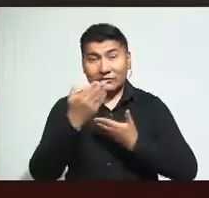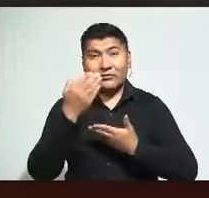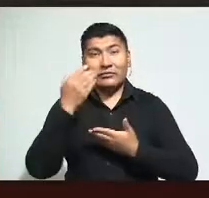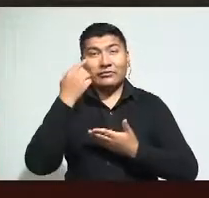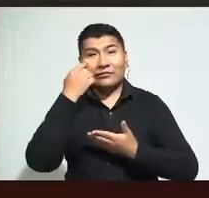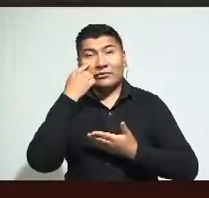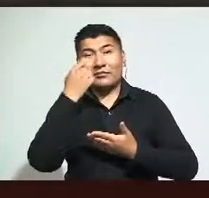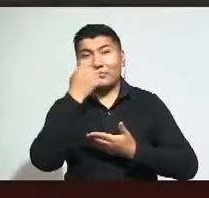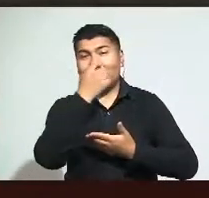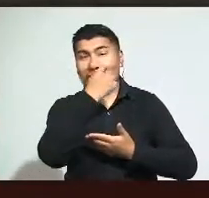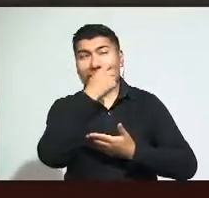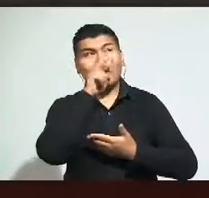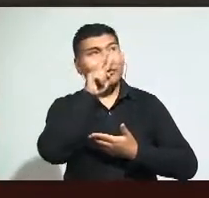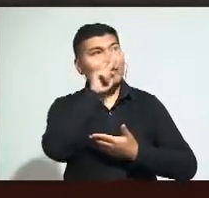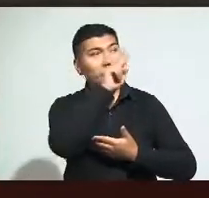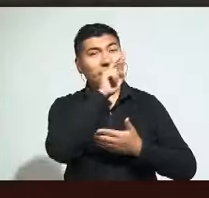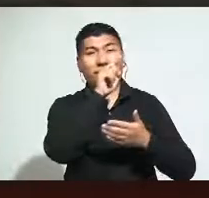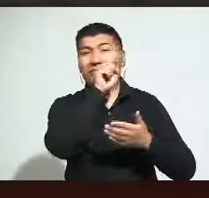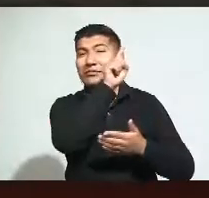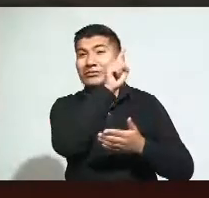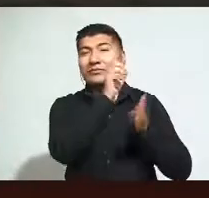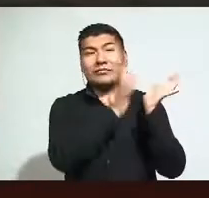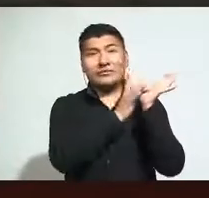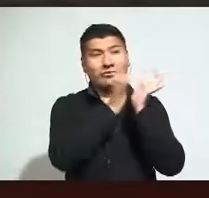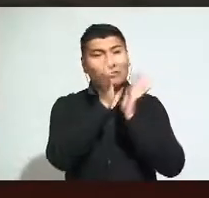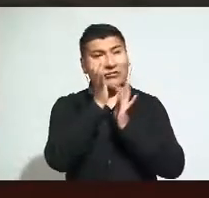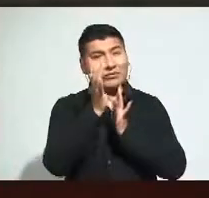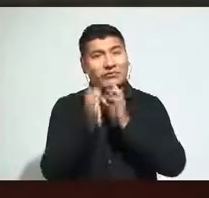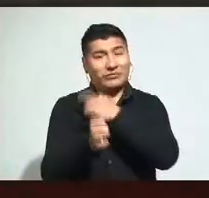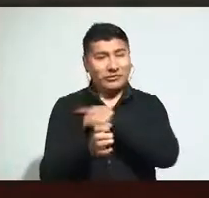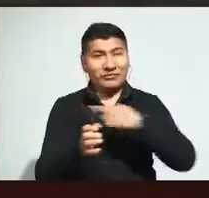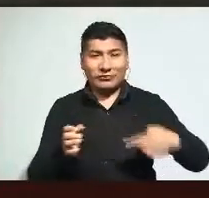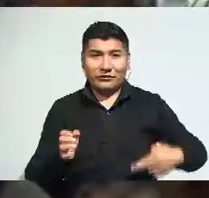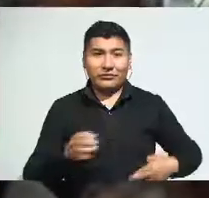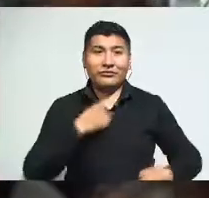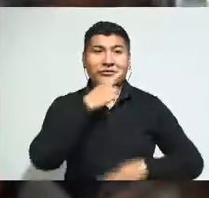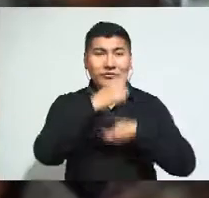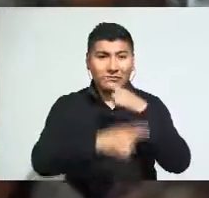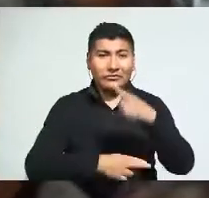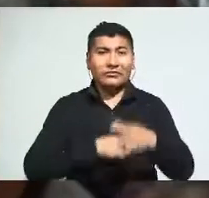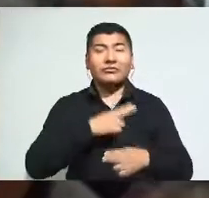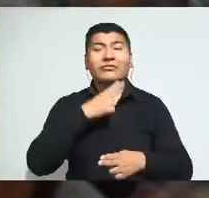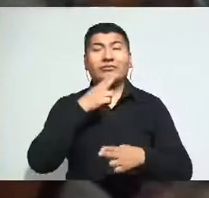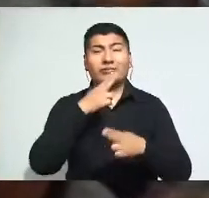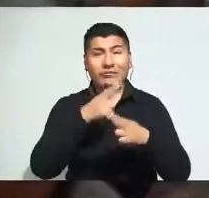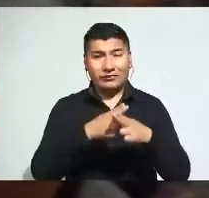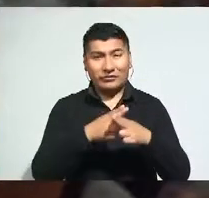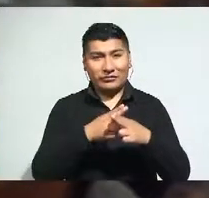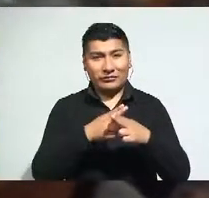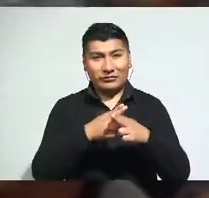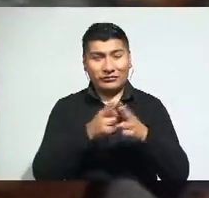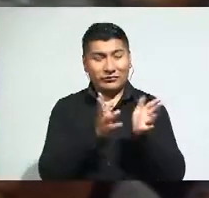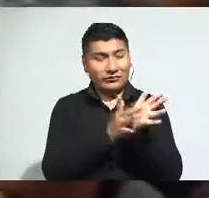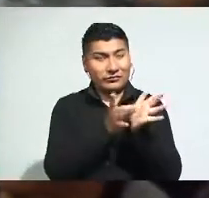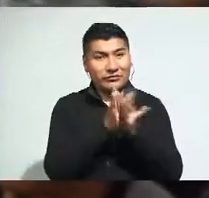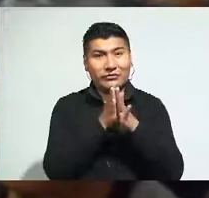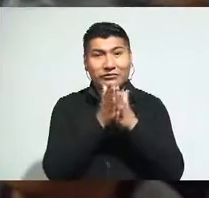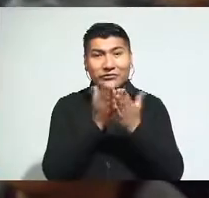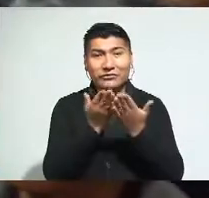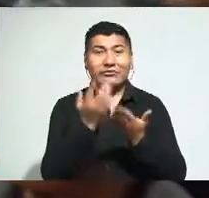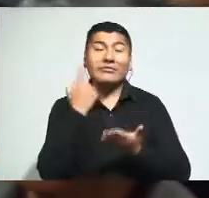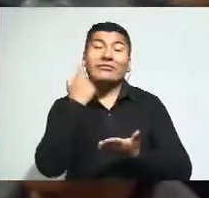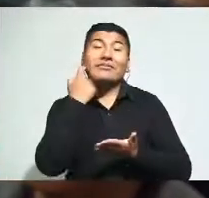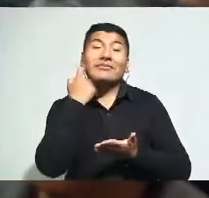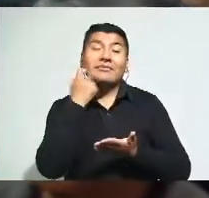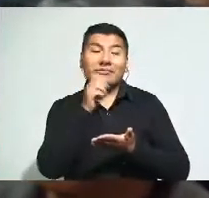la mirada en jesús como rey del universo el evangelio que acabamos de